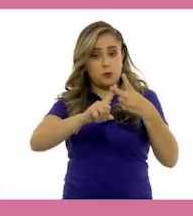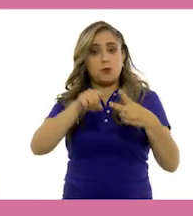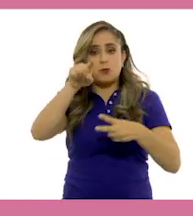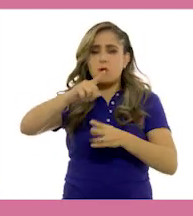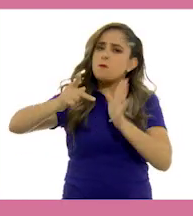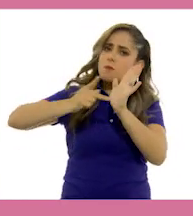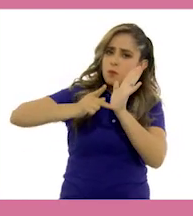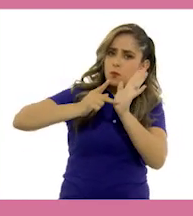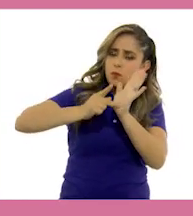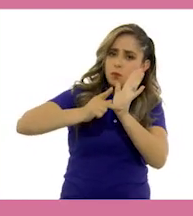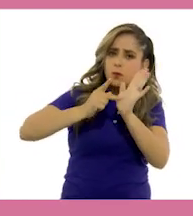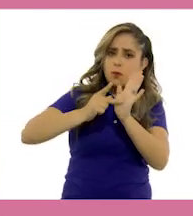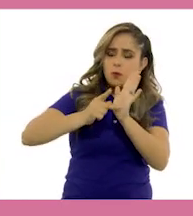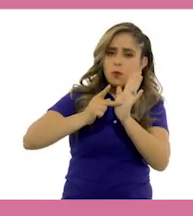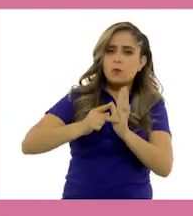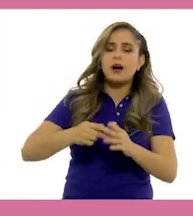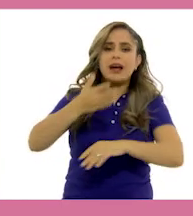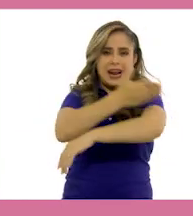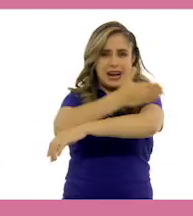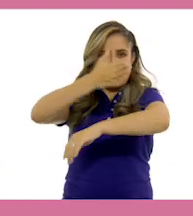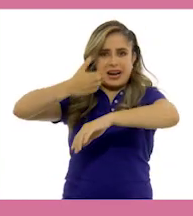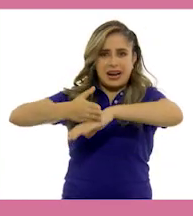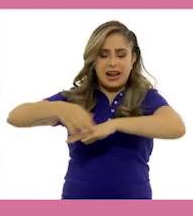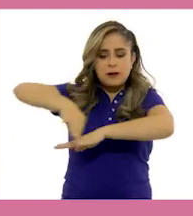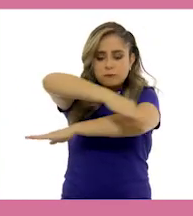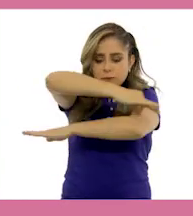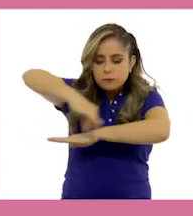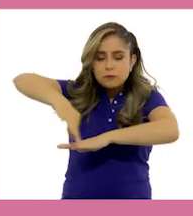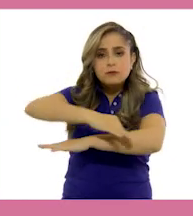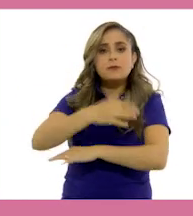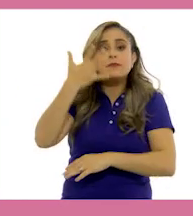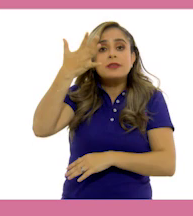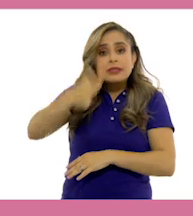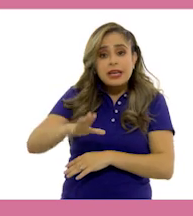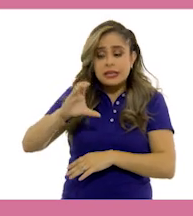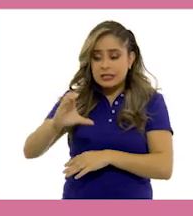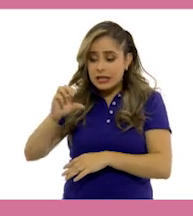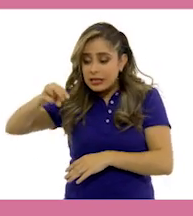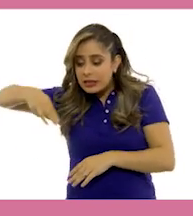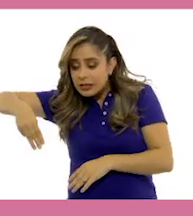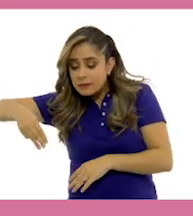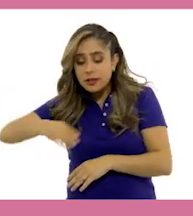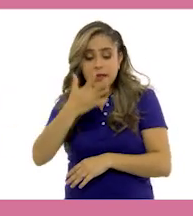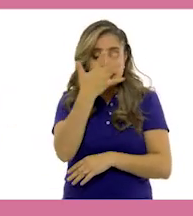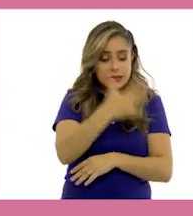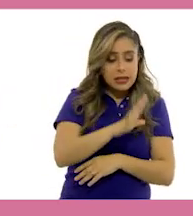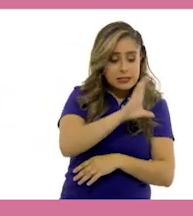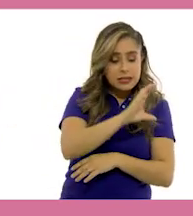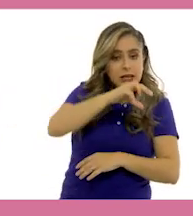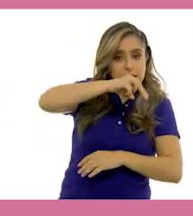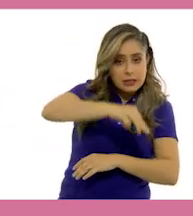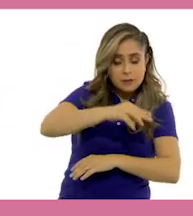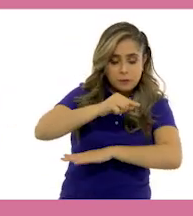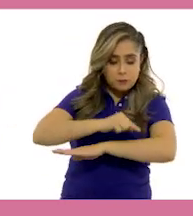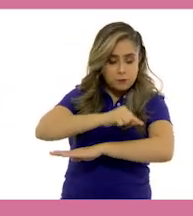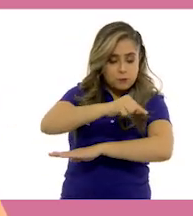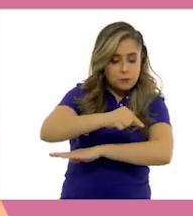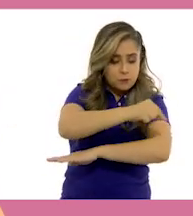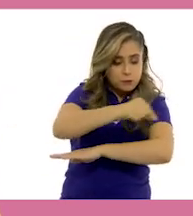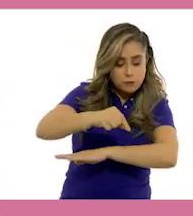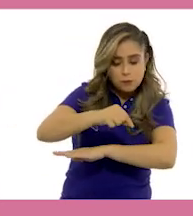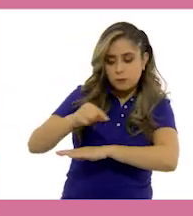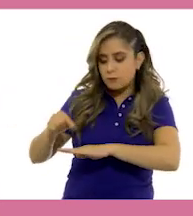el plumón o la pluma y con ayuda de la regla 10 centímetros de largo, partiendo de abajo hacia